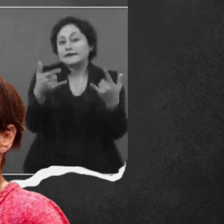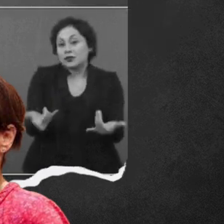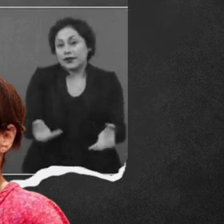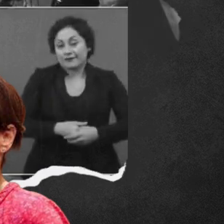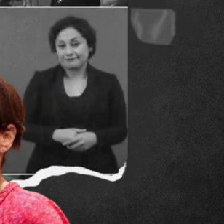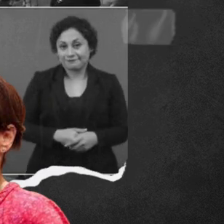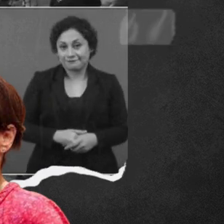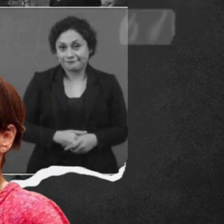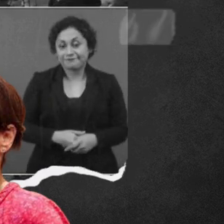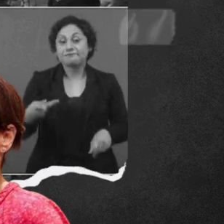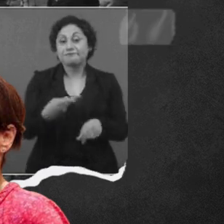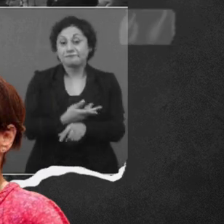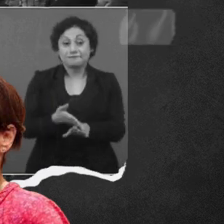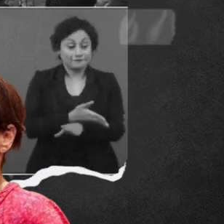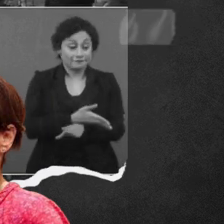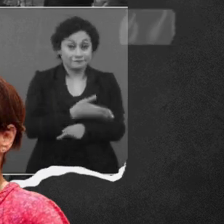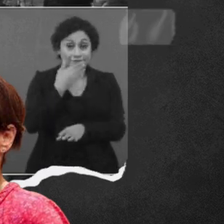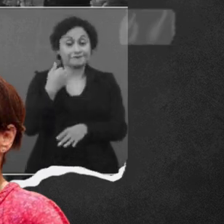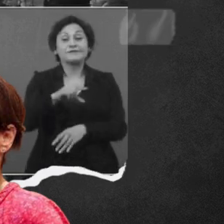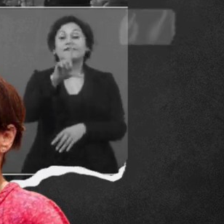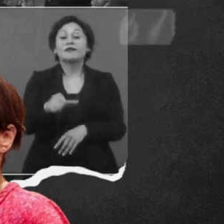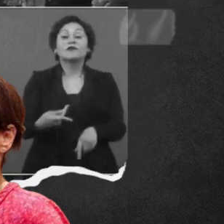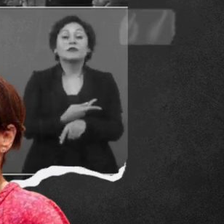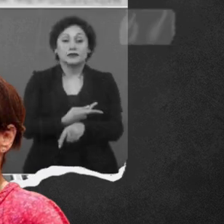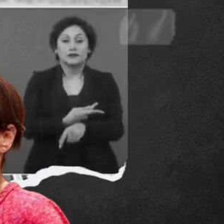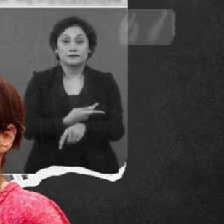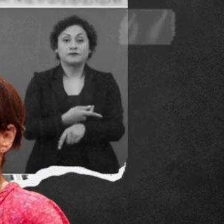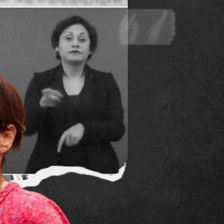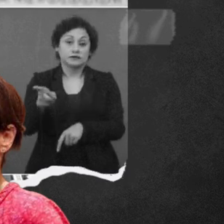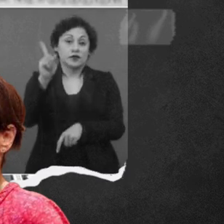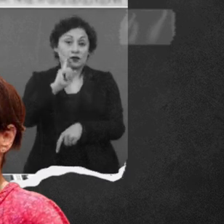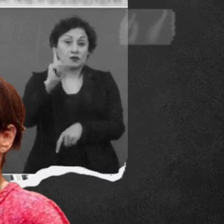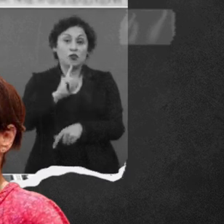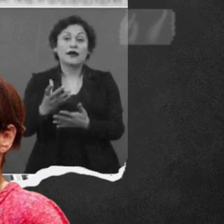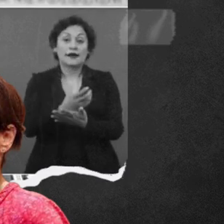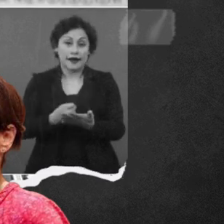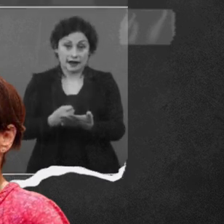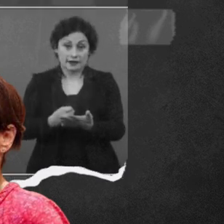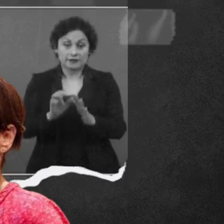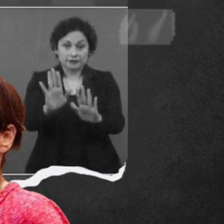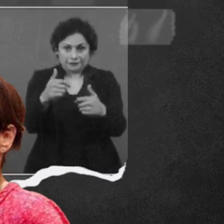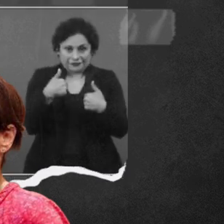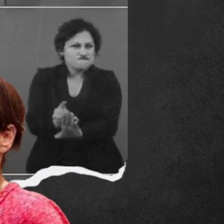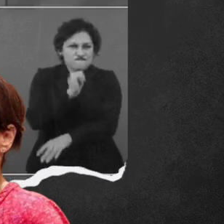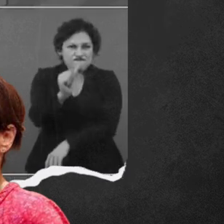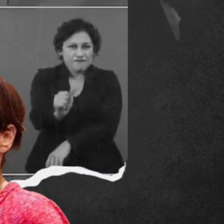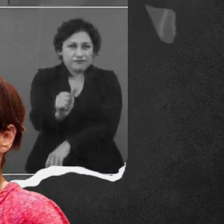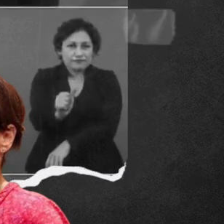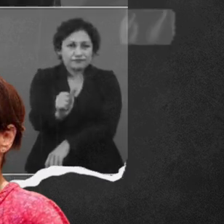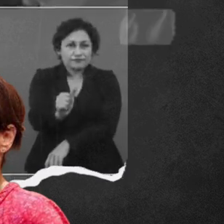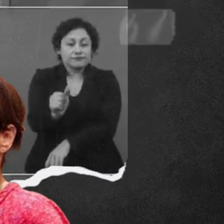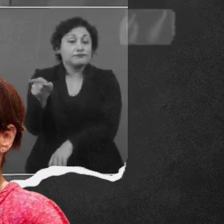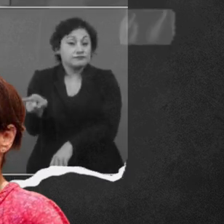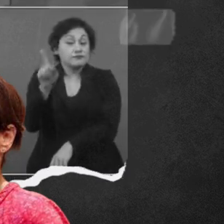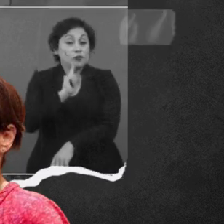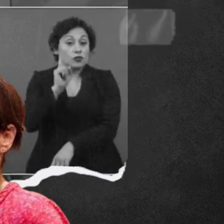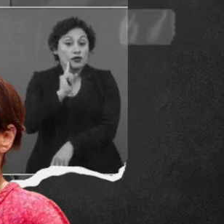Telles. Entonces, triunfa la señora y sin hacerle nada, nada, se